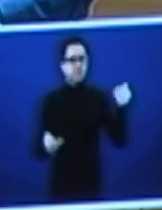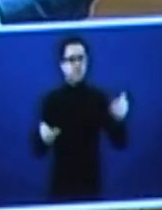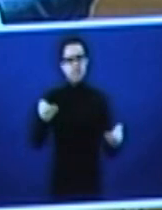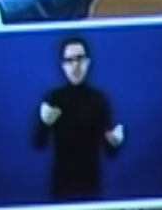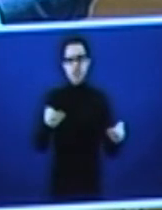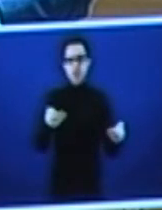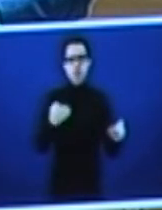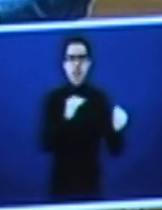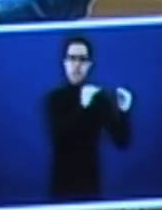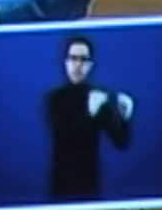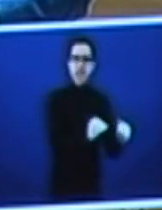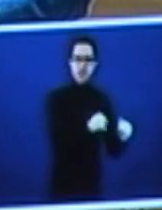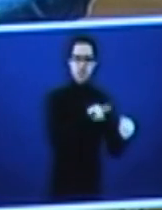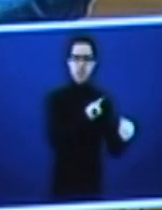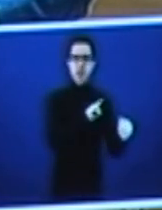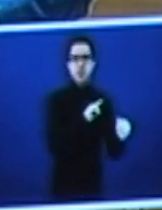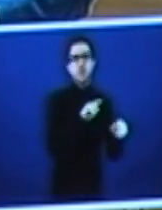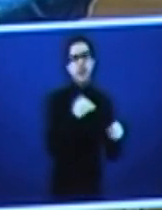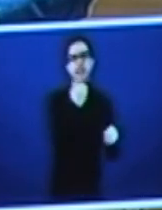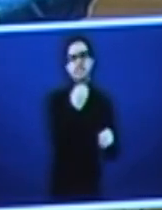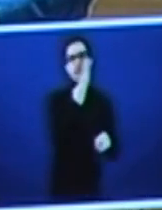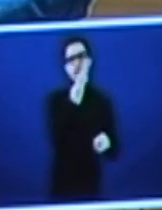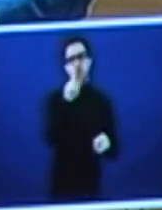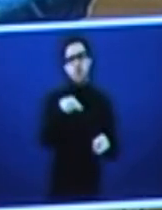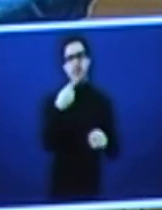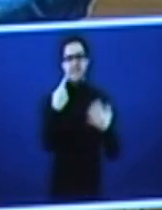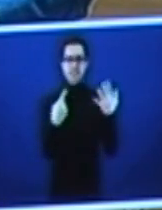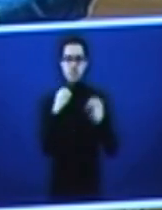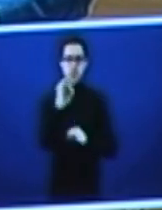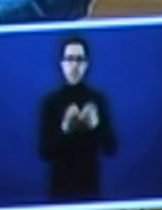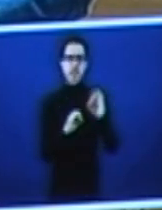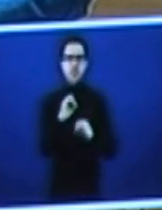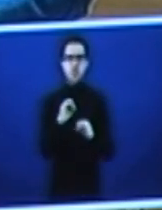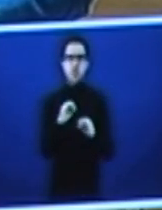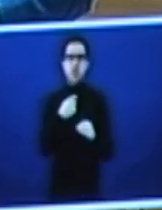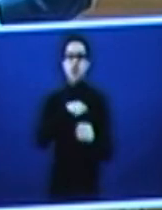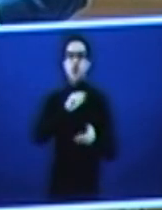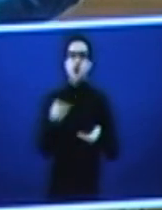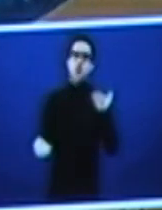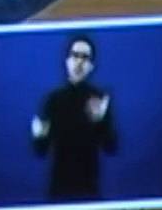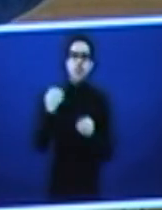casi 4,6 puntos por debaixo da media de España.